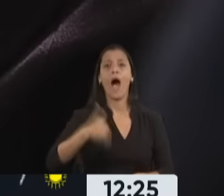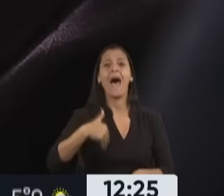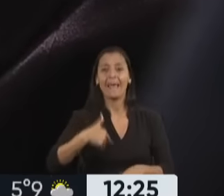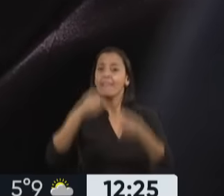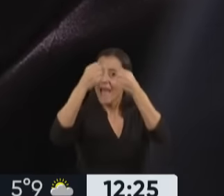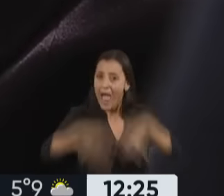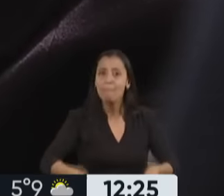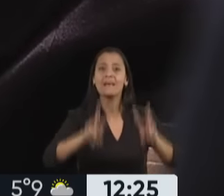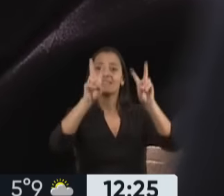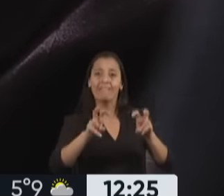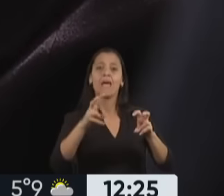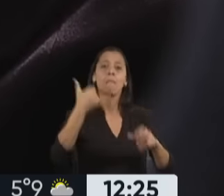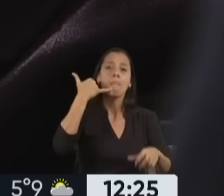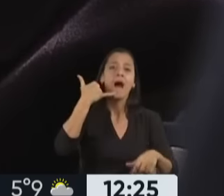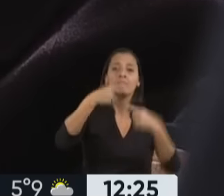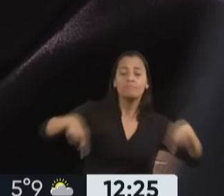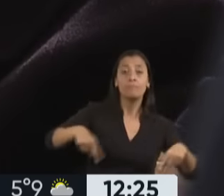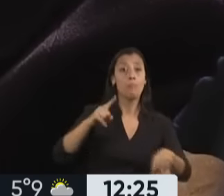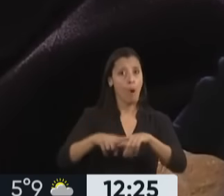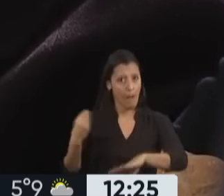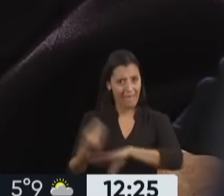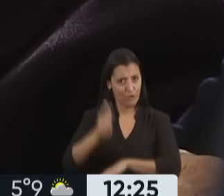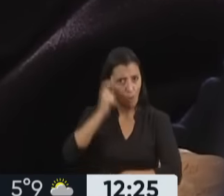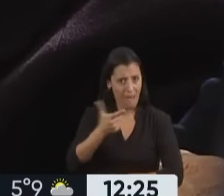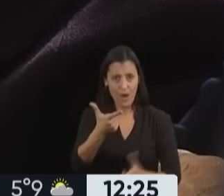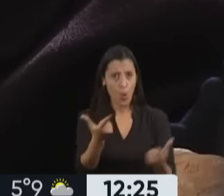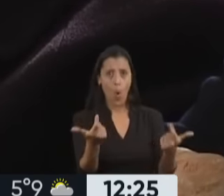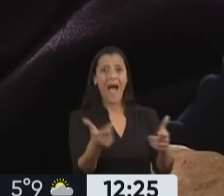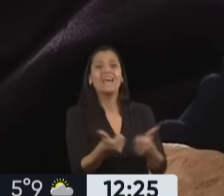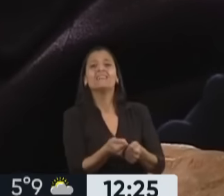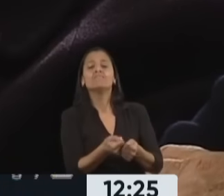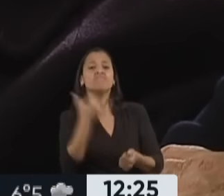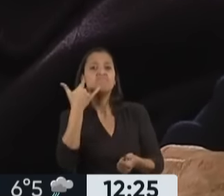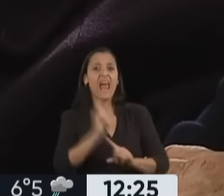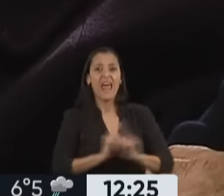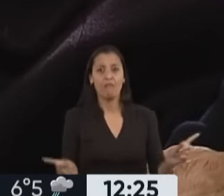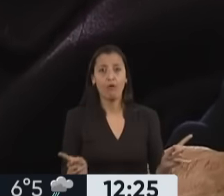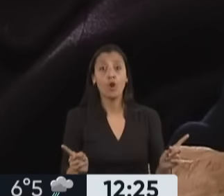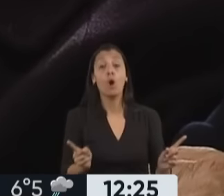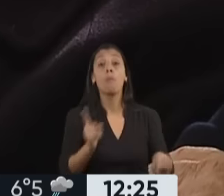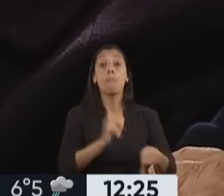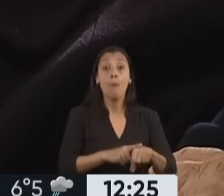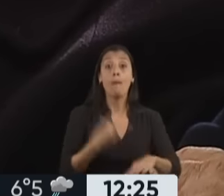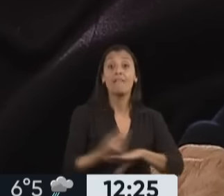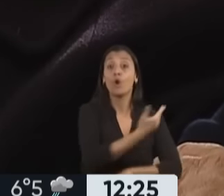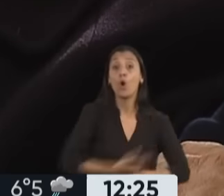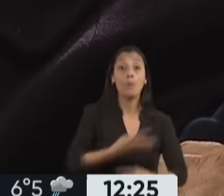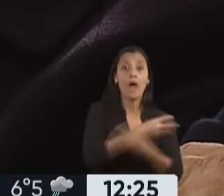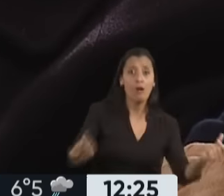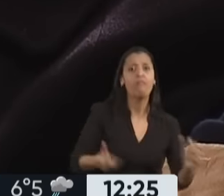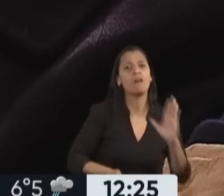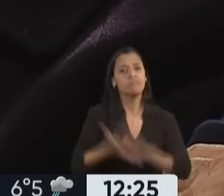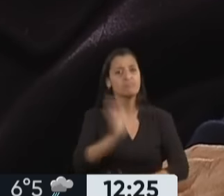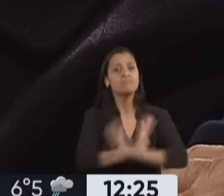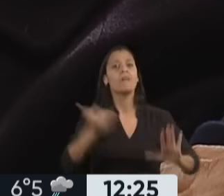alguien, cuando Carlos asumió el gobierno no teníamos teléfono, y cuando se fue había hasta telefonía móvil de la más